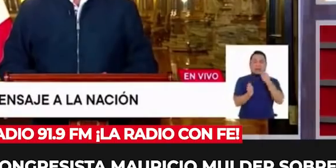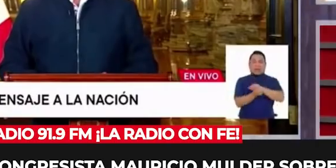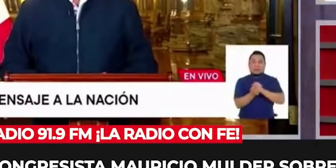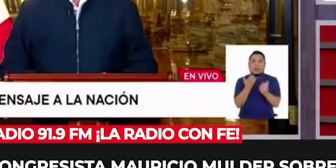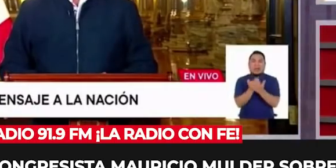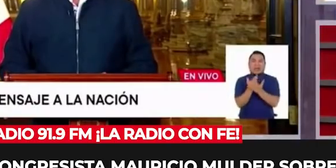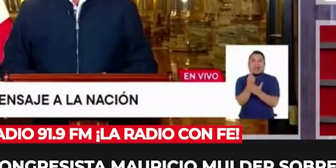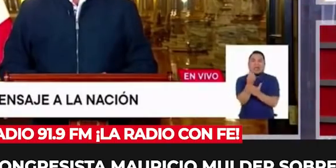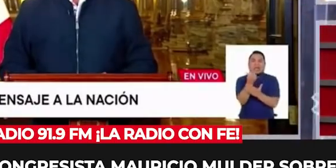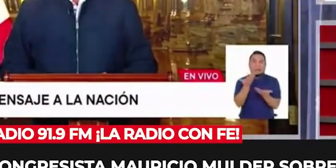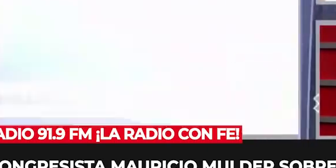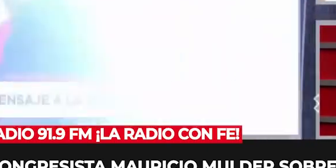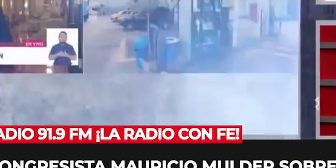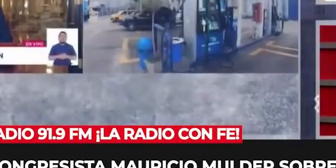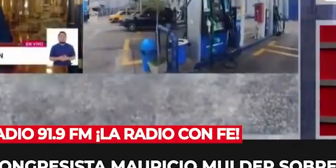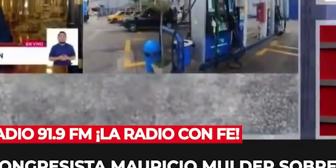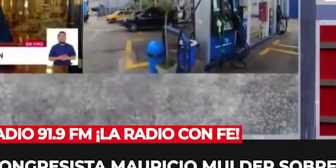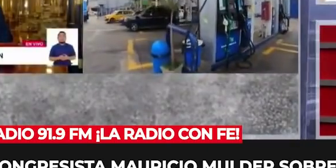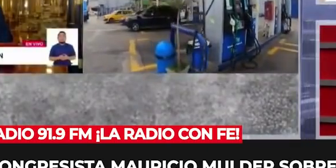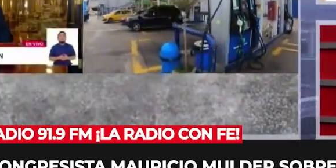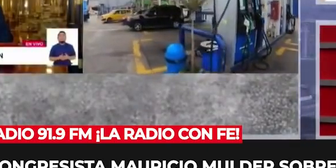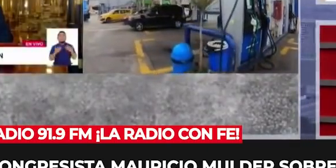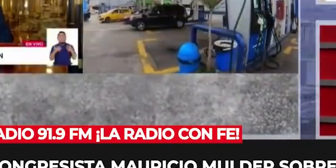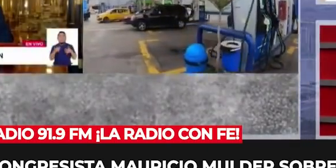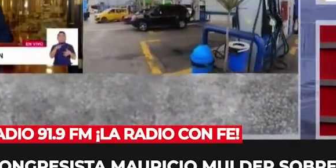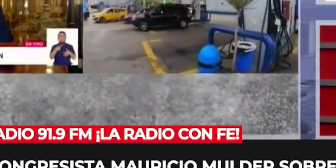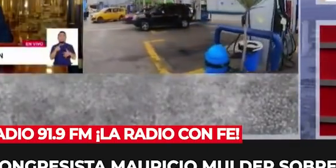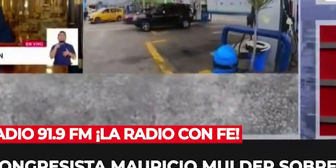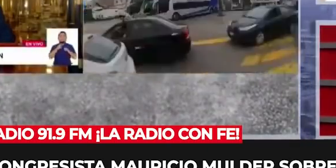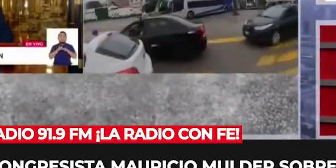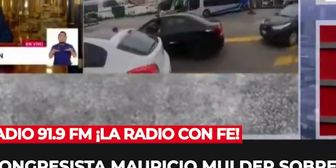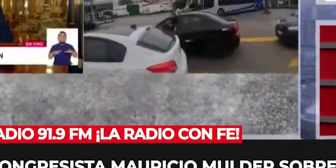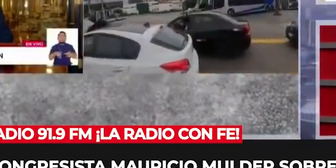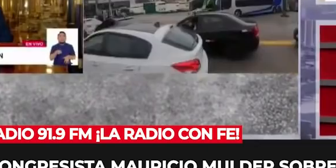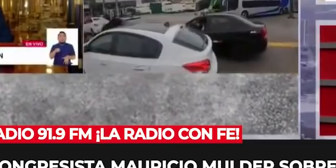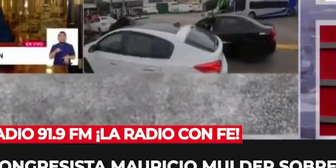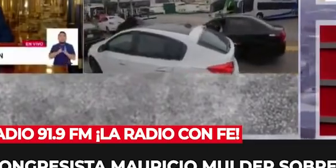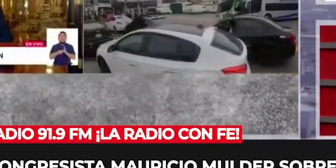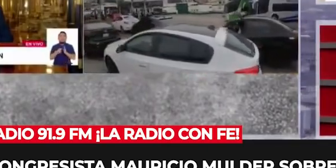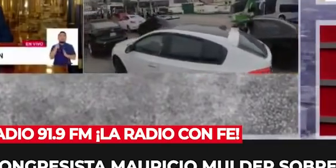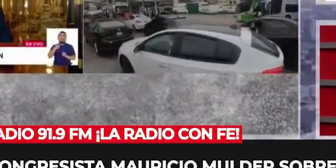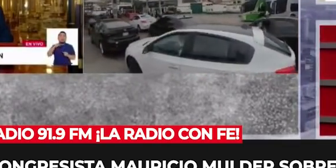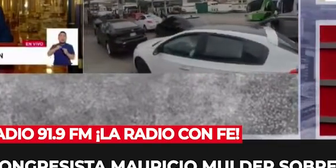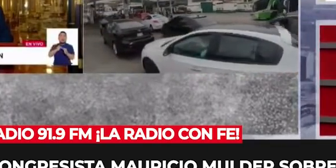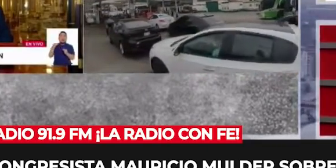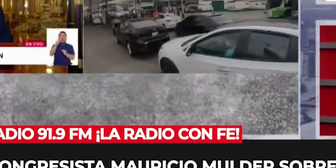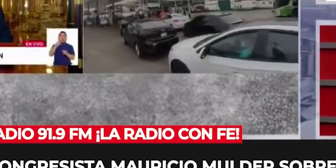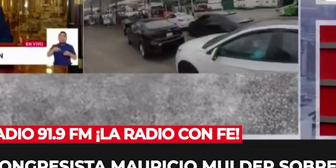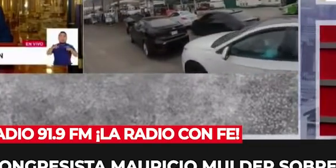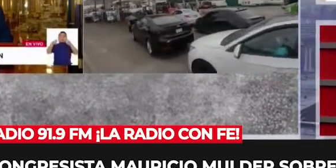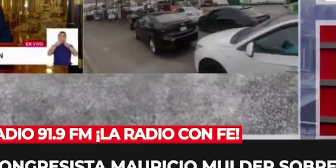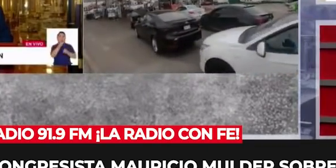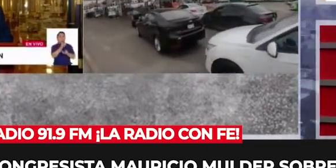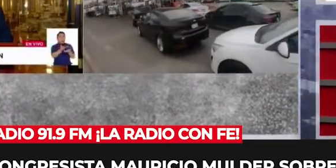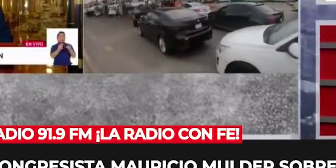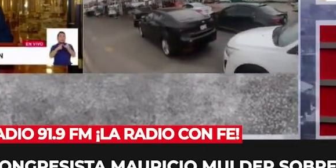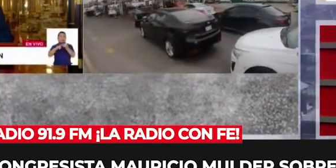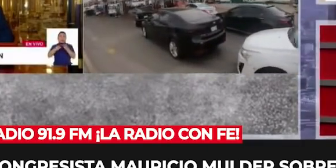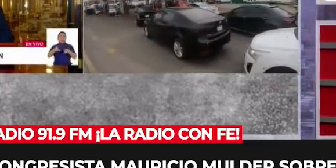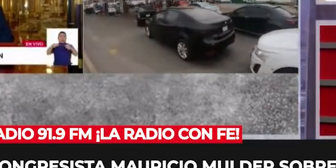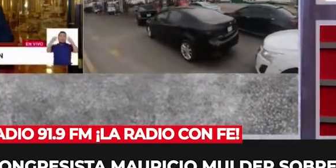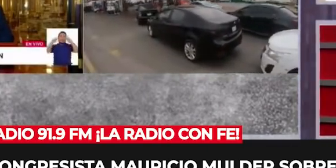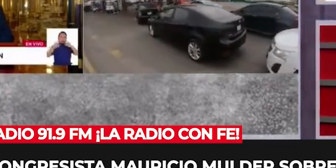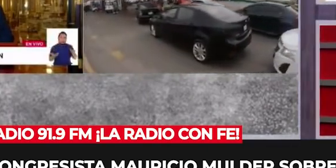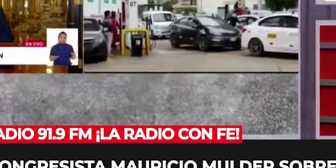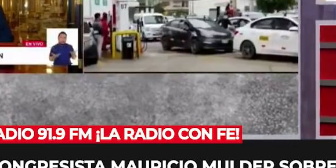crees, dependen de la vida que está, entonces, tú ahí, ellos, en el subitanza, que